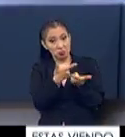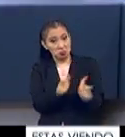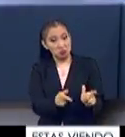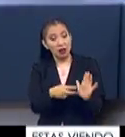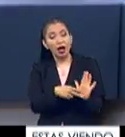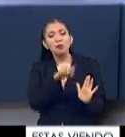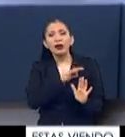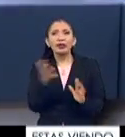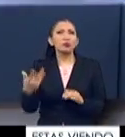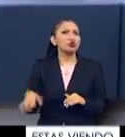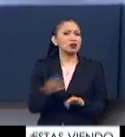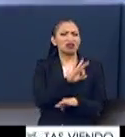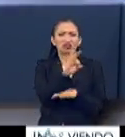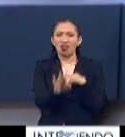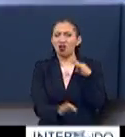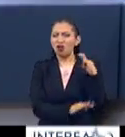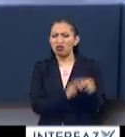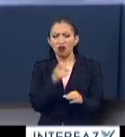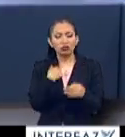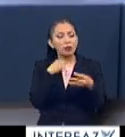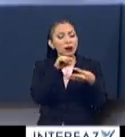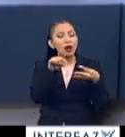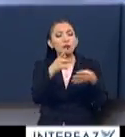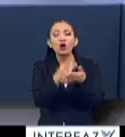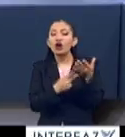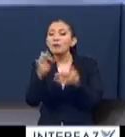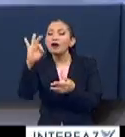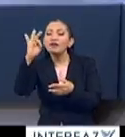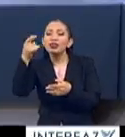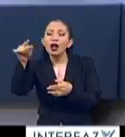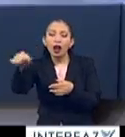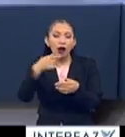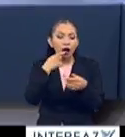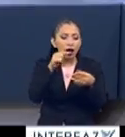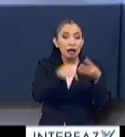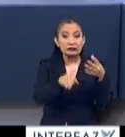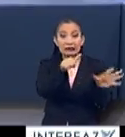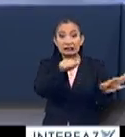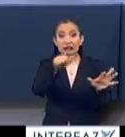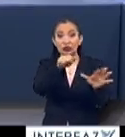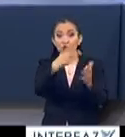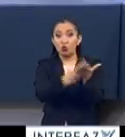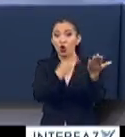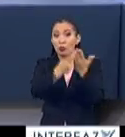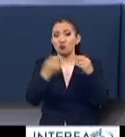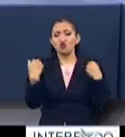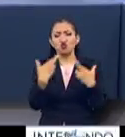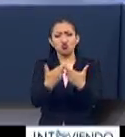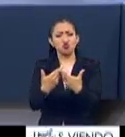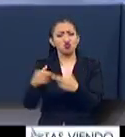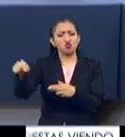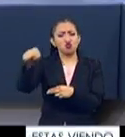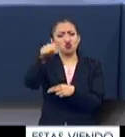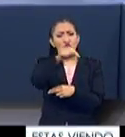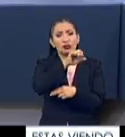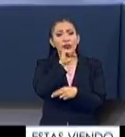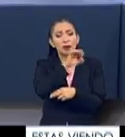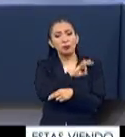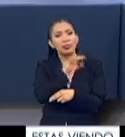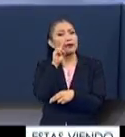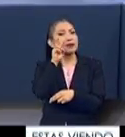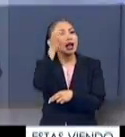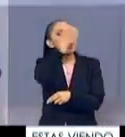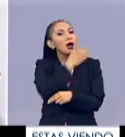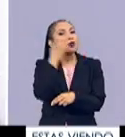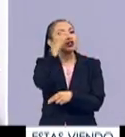se pueden buscar todos los indicadores de todos los programas federales, que tenemos más de 600. Y también se pueden buscar todas